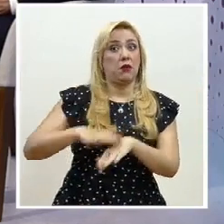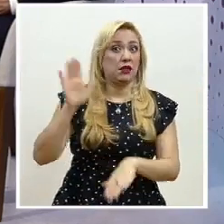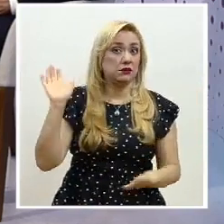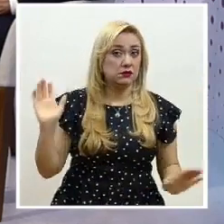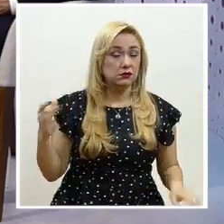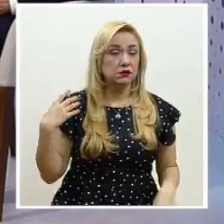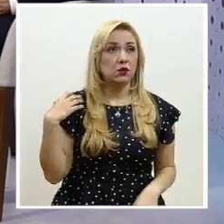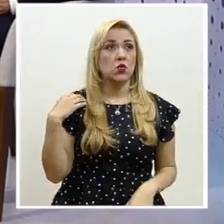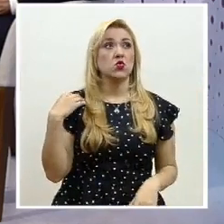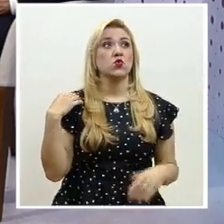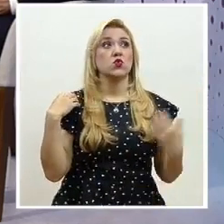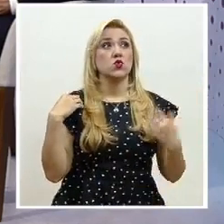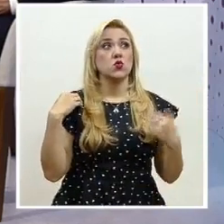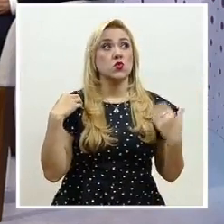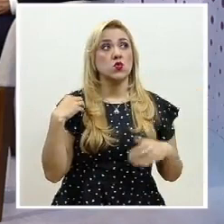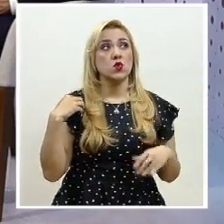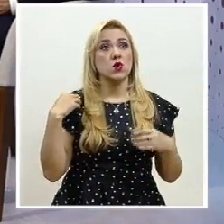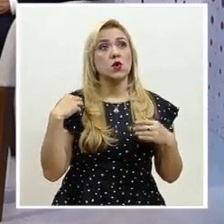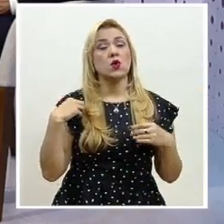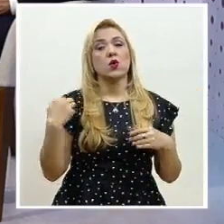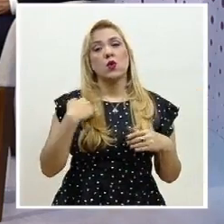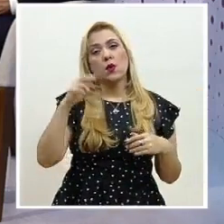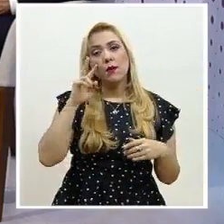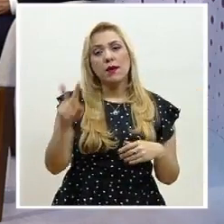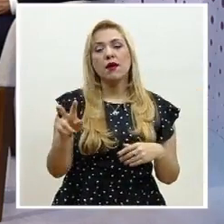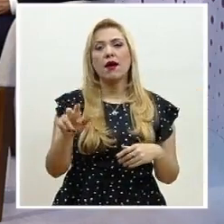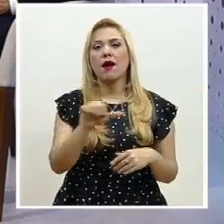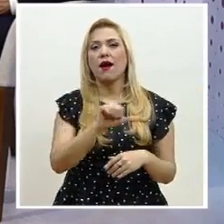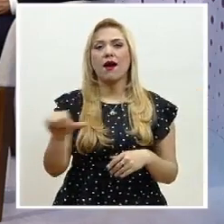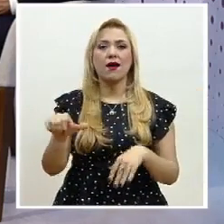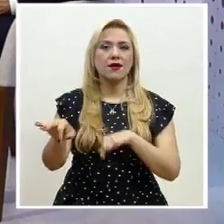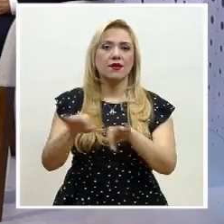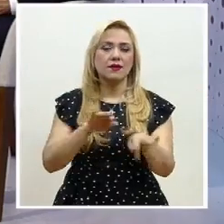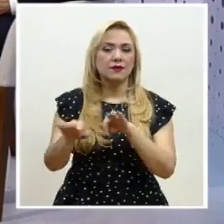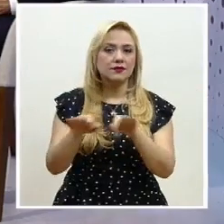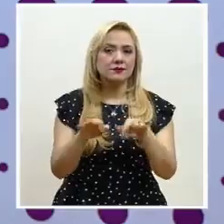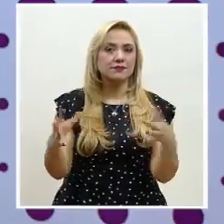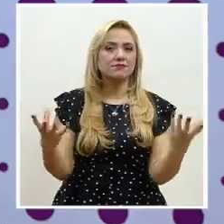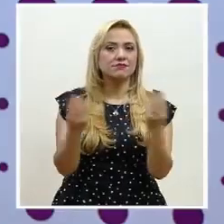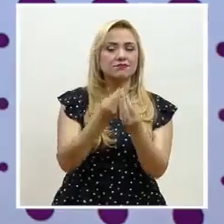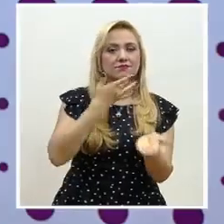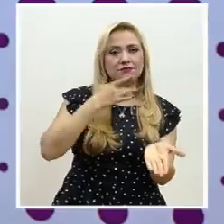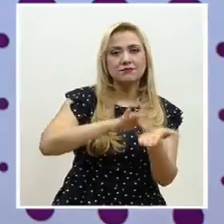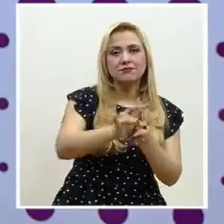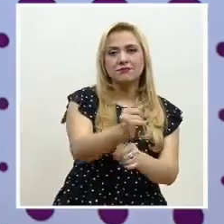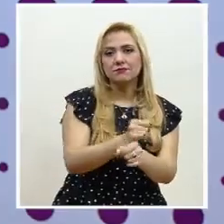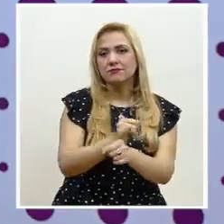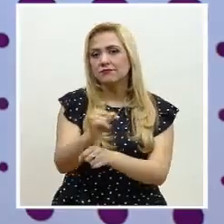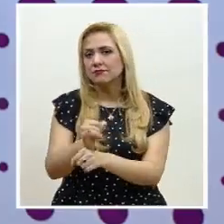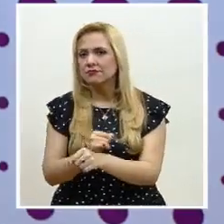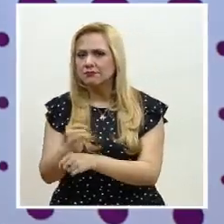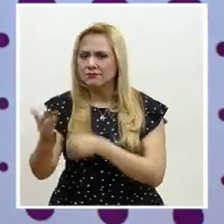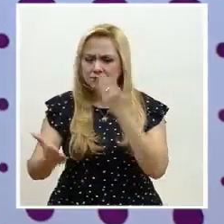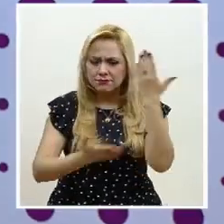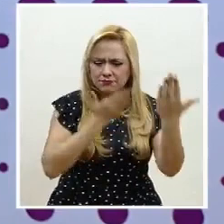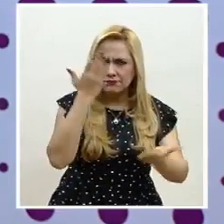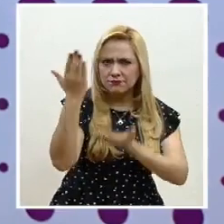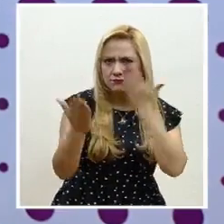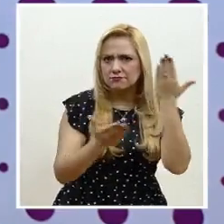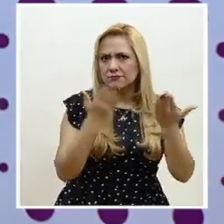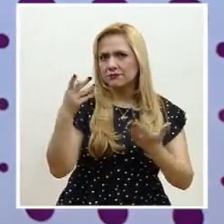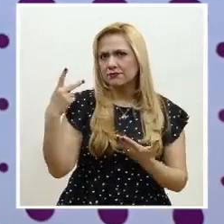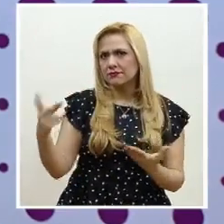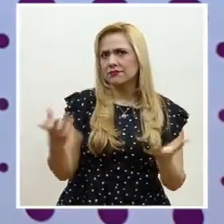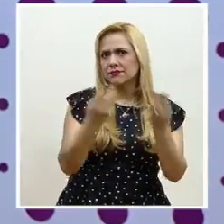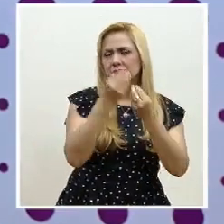Y yo creo que aquí también ha contribuido el perfil de los secretarios y secretarias de estudio y cuenta. Por un lado, el tema de la utilización del derecho internacional de los